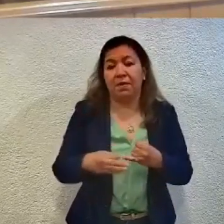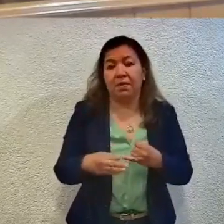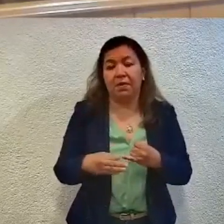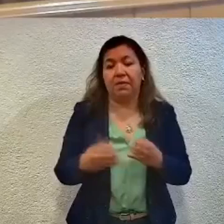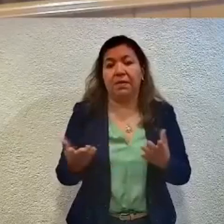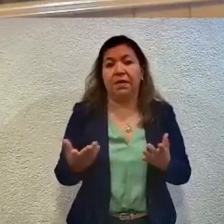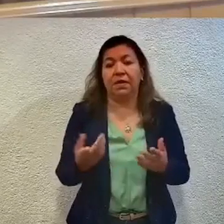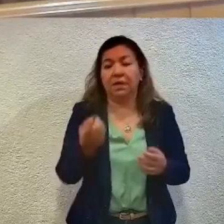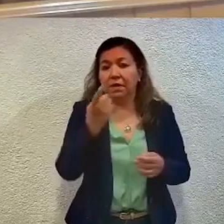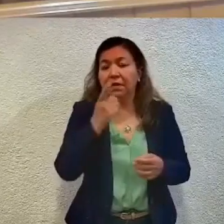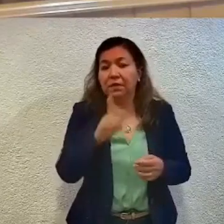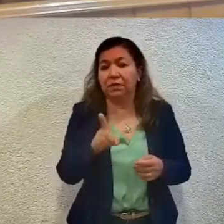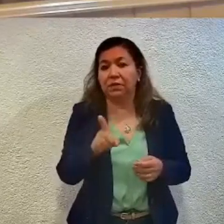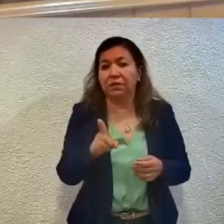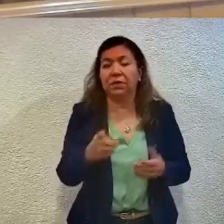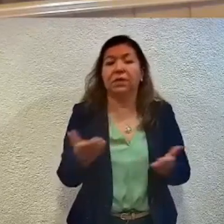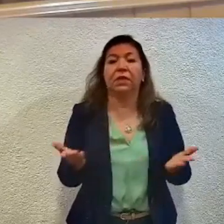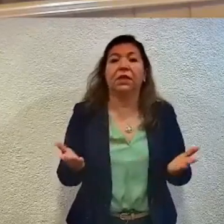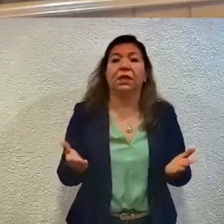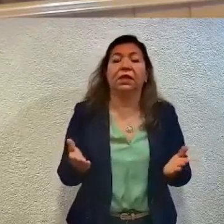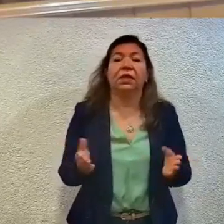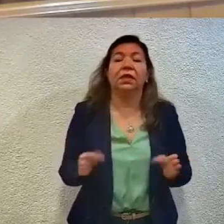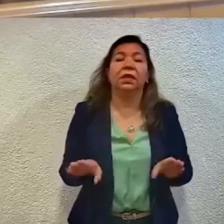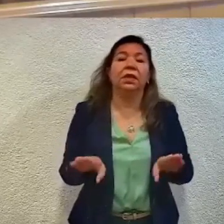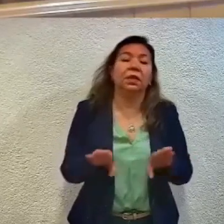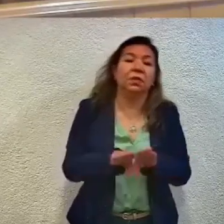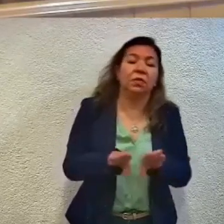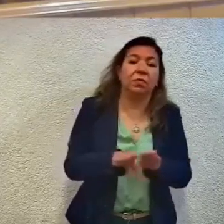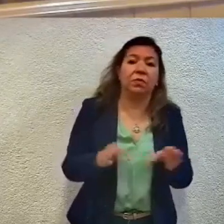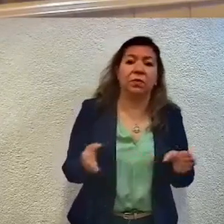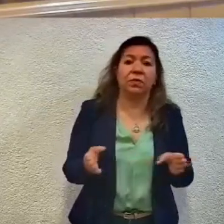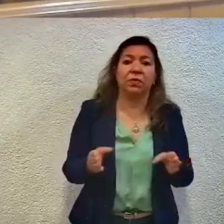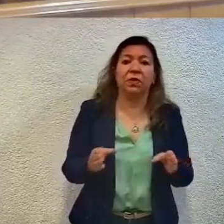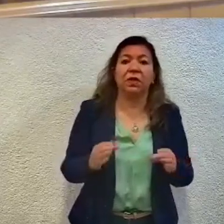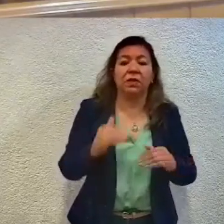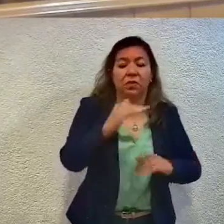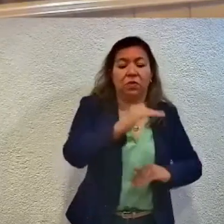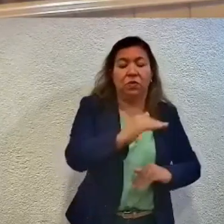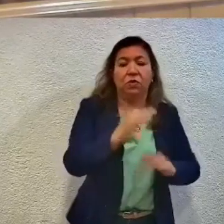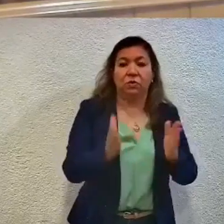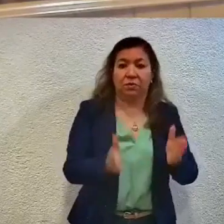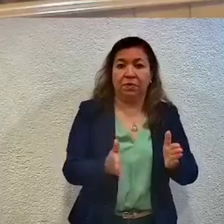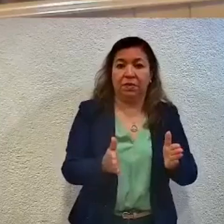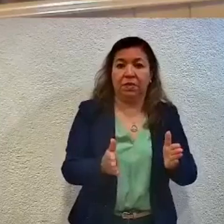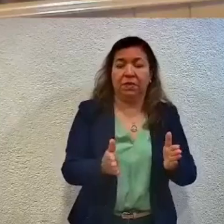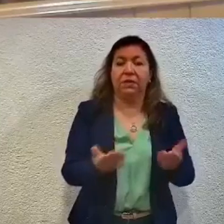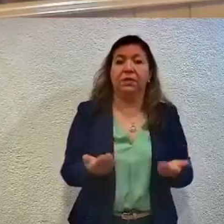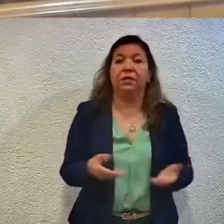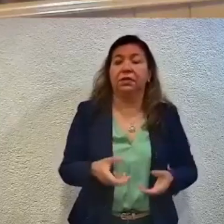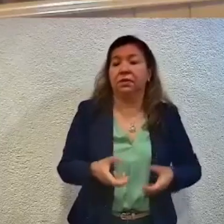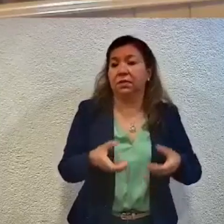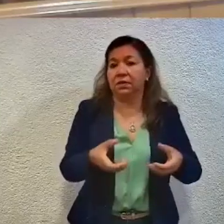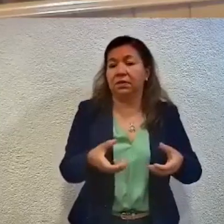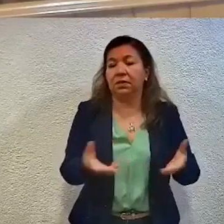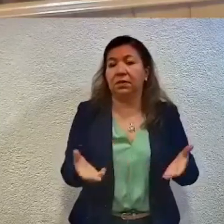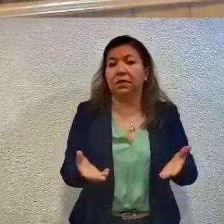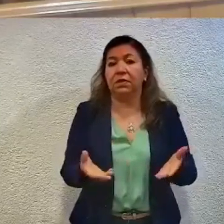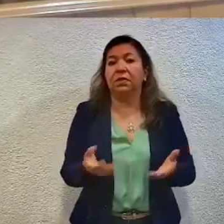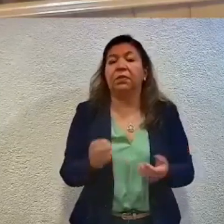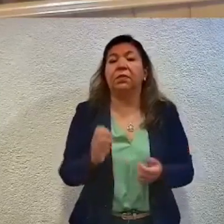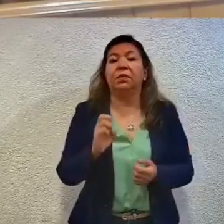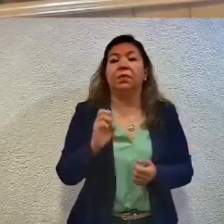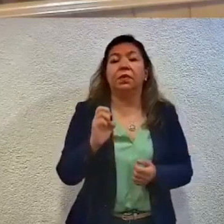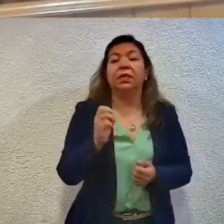parte final, la responsable señaló que al haberle explicado las causas por las que se aperturaron los paquetes, no estima procedente